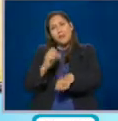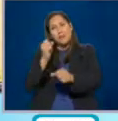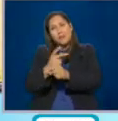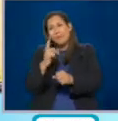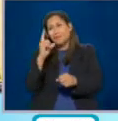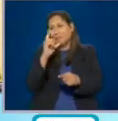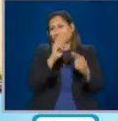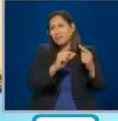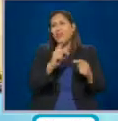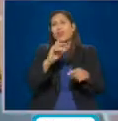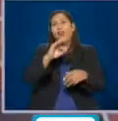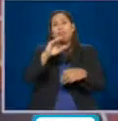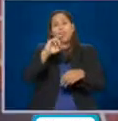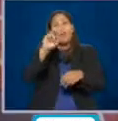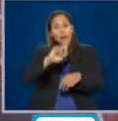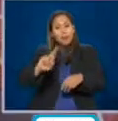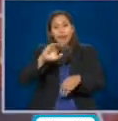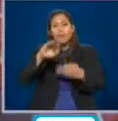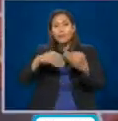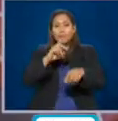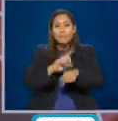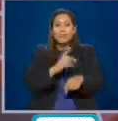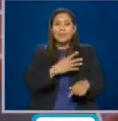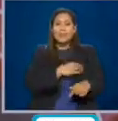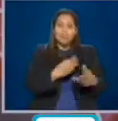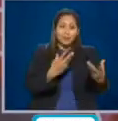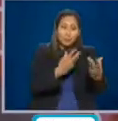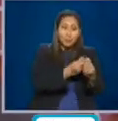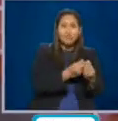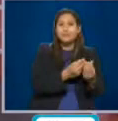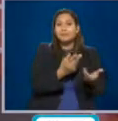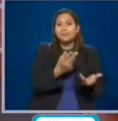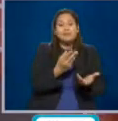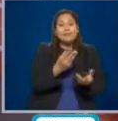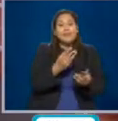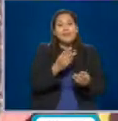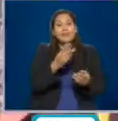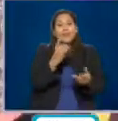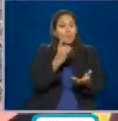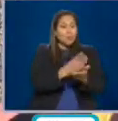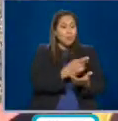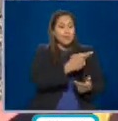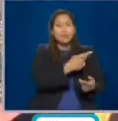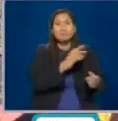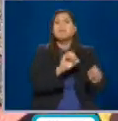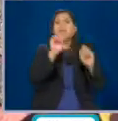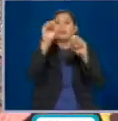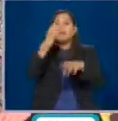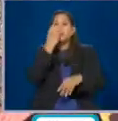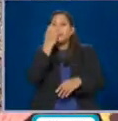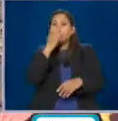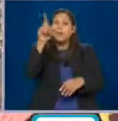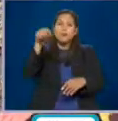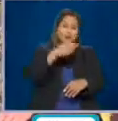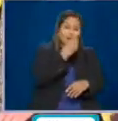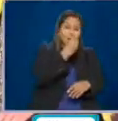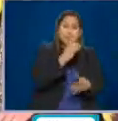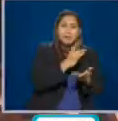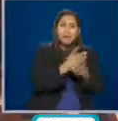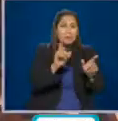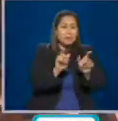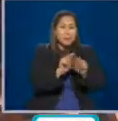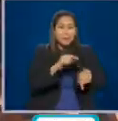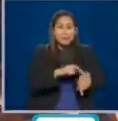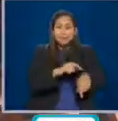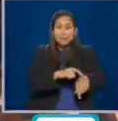voy los domingos todo el día con ustedes. O en la mañana los llevan muy tempranito a la escuela y dicen, es que es la única parte en la que estoy con ellos, porque pues a veces no regresan a comer. Y es está